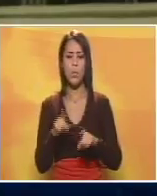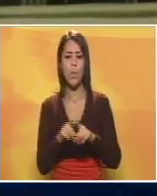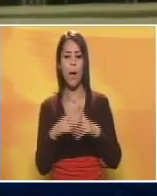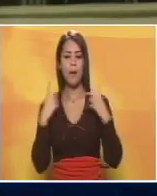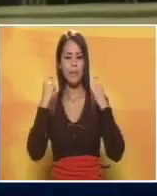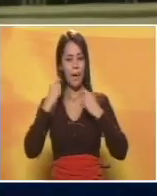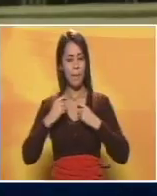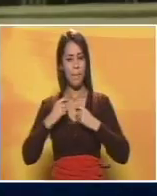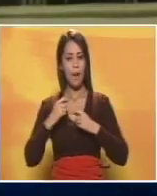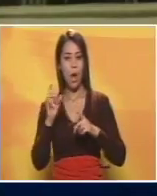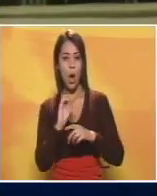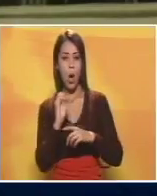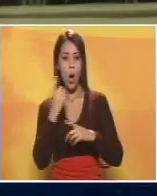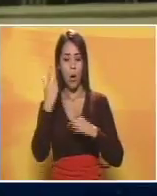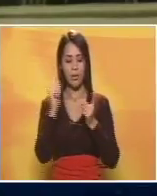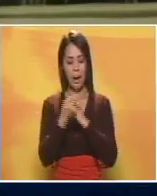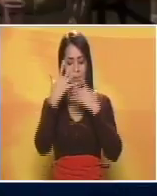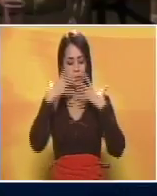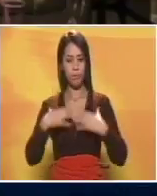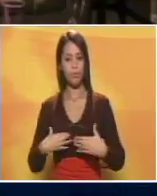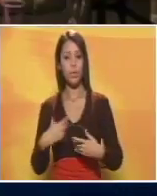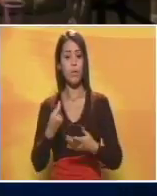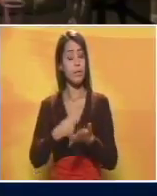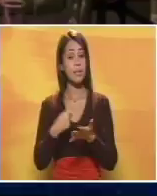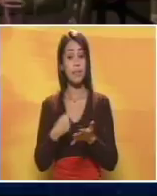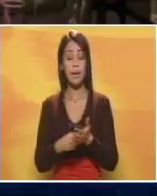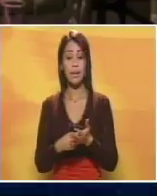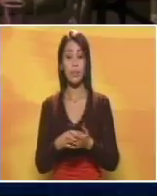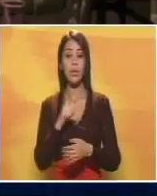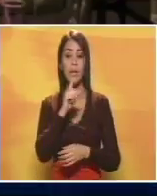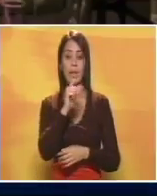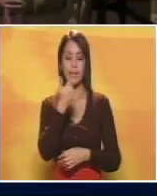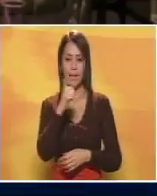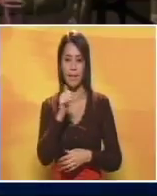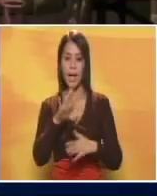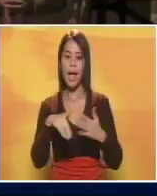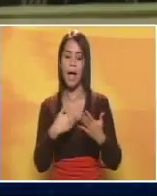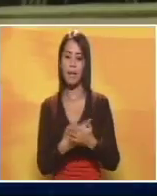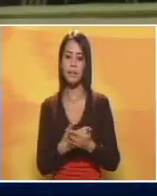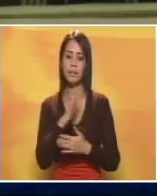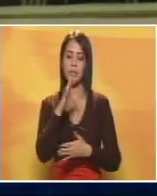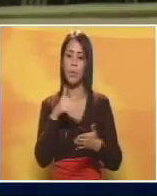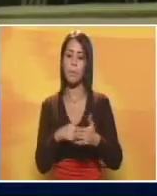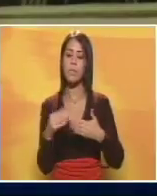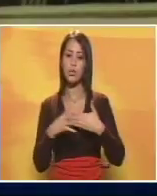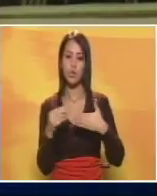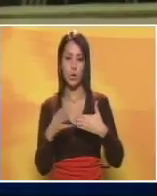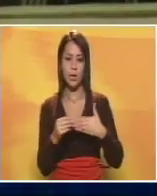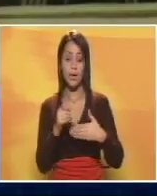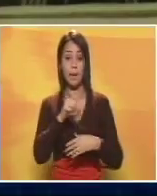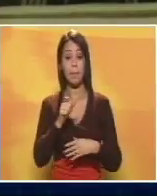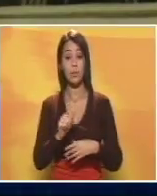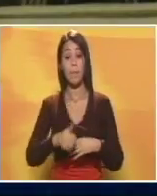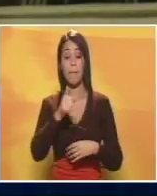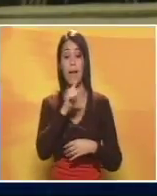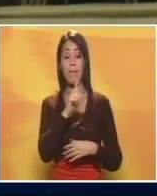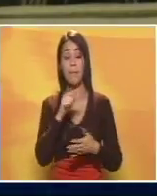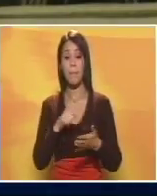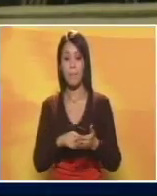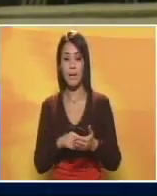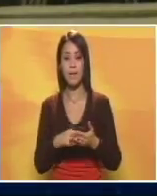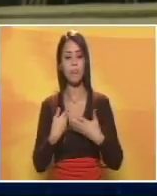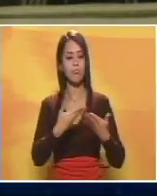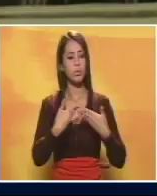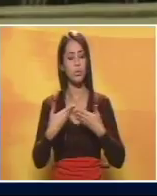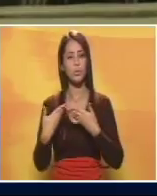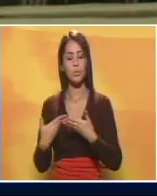o disfraces, solo dinero, y las donaciones pueden ser desde $10 hasta $5.000. Aquellas que donen más de 1.000 obtendrán regalos